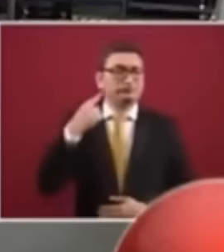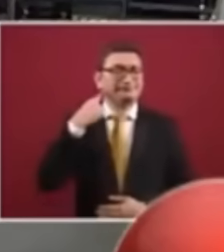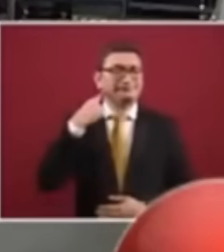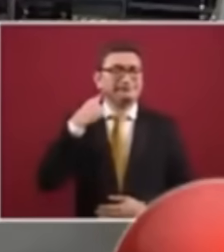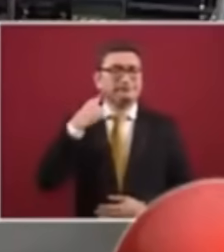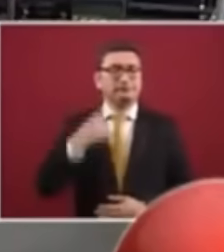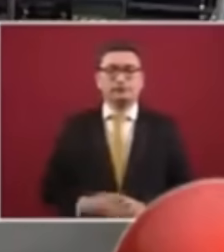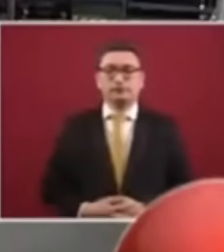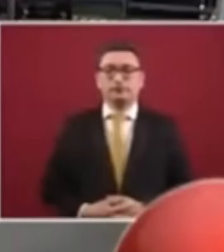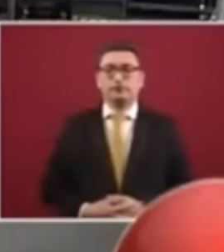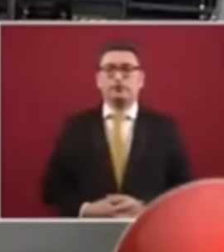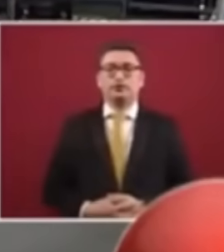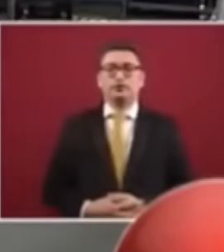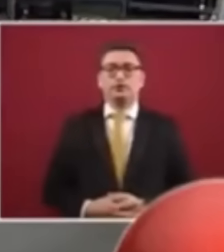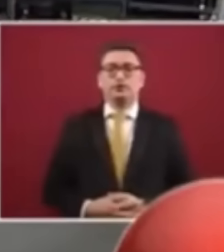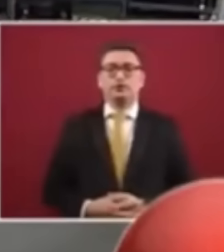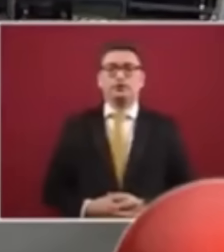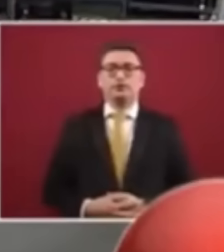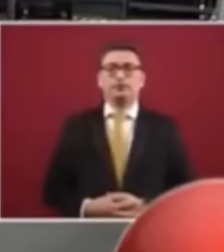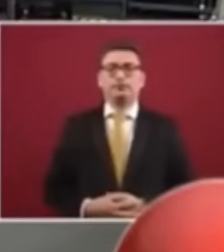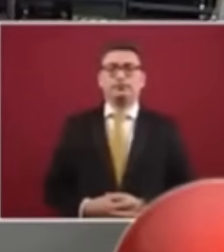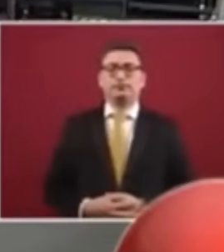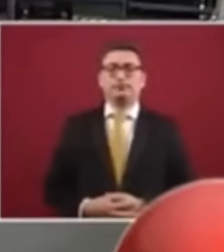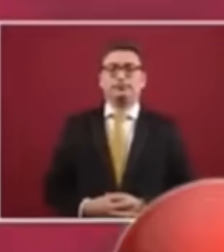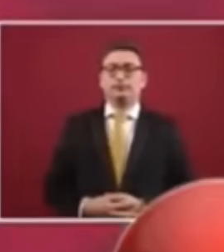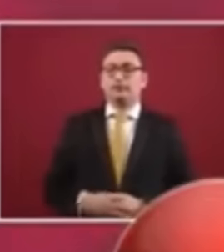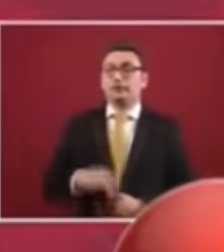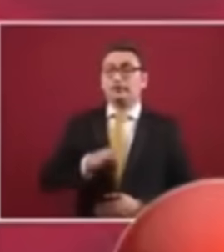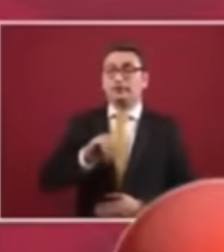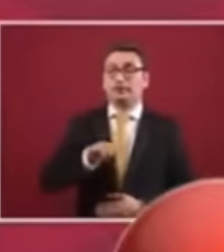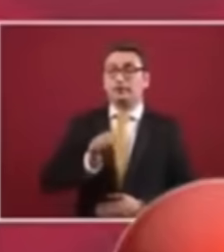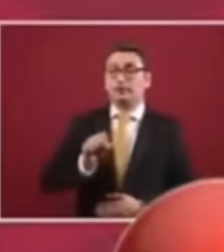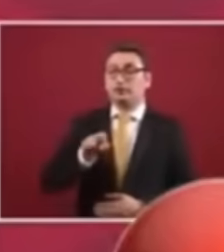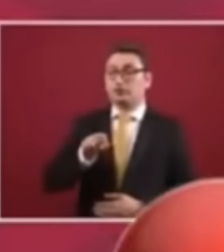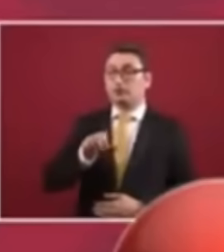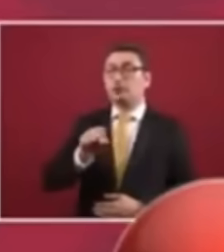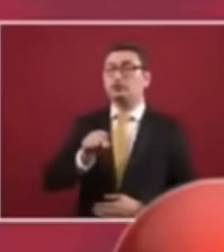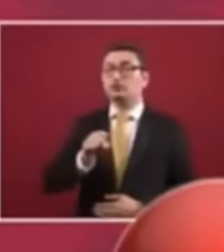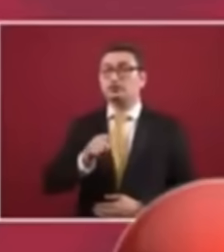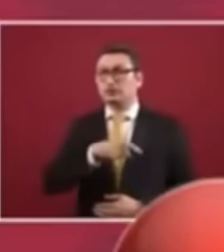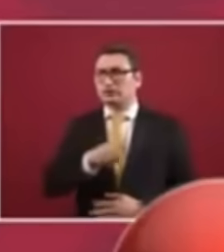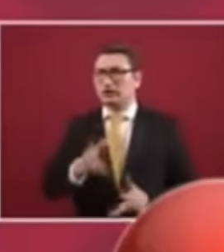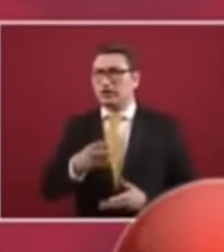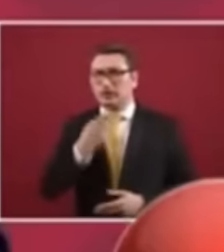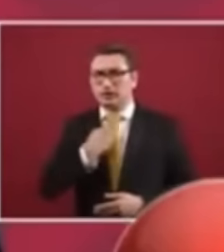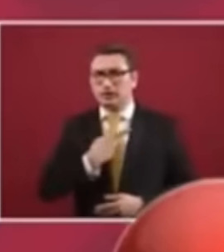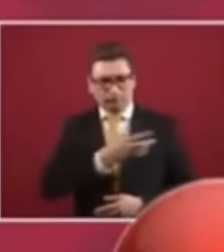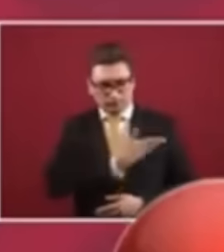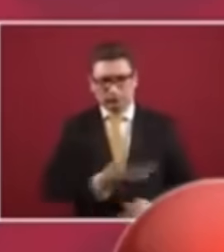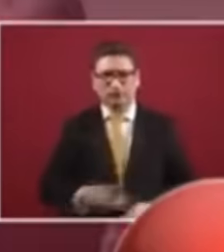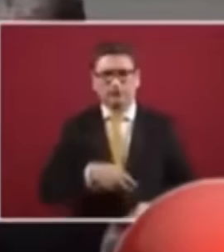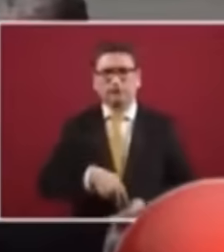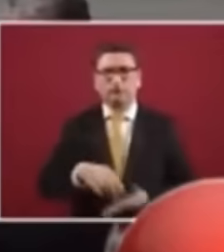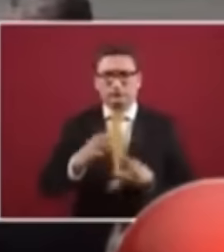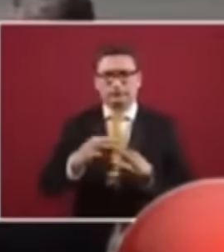Ya se tiene, según me dice Jesús. A ver, explícalo.